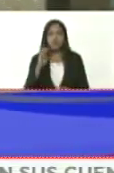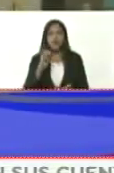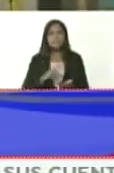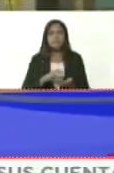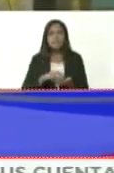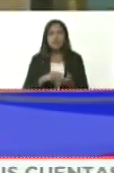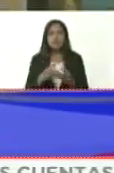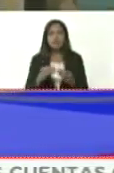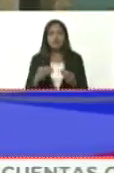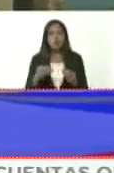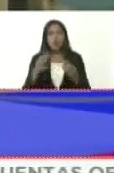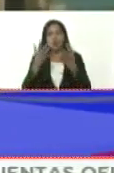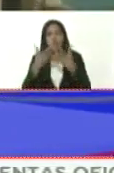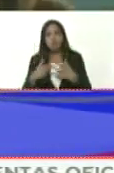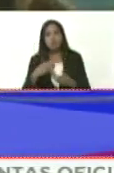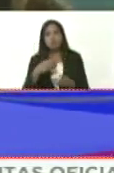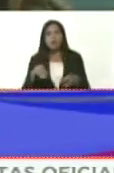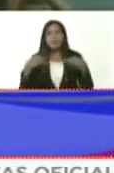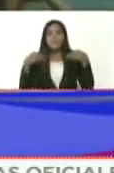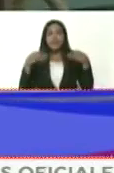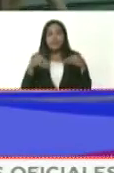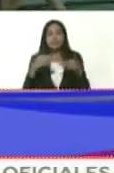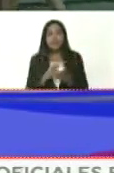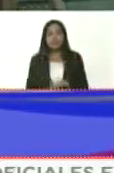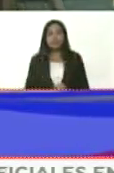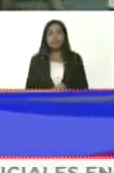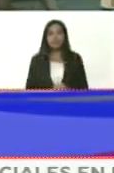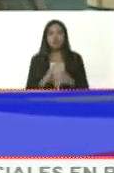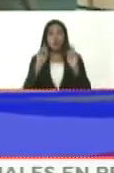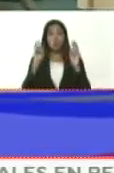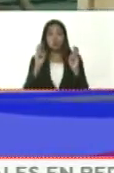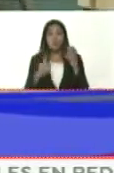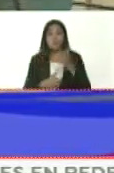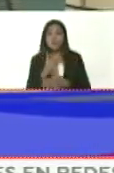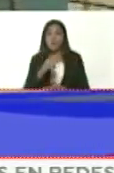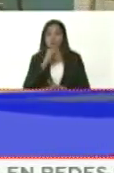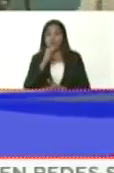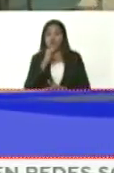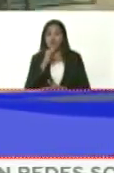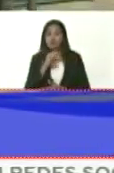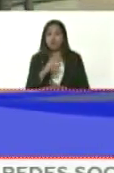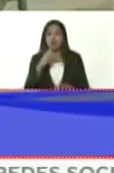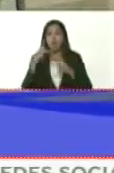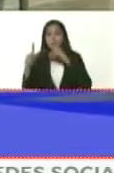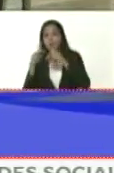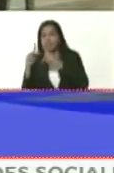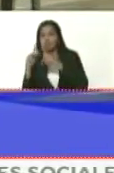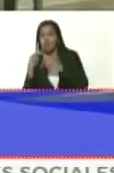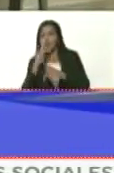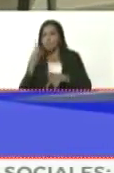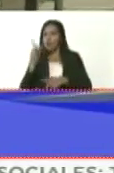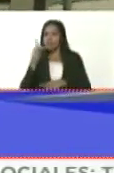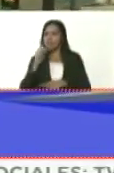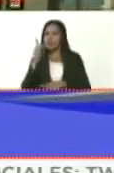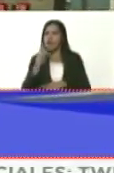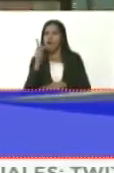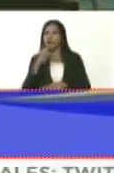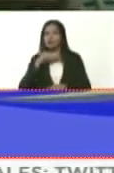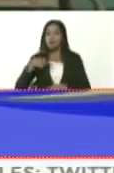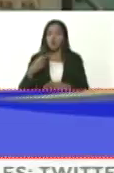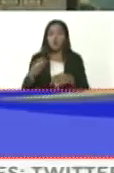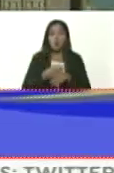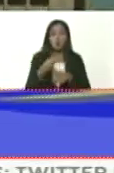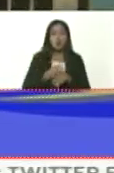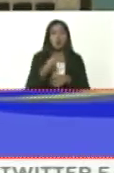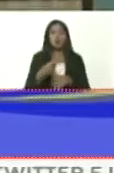en Miranda, en toda la industria plástica. Aparte de los temas de plástico, presidente, hay muy buenas noticias. En lo político ahorita estamos instalando los gobiernos comunitarios por